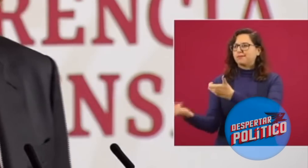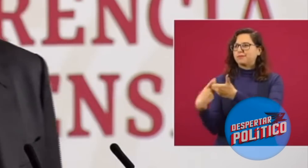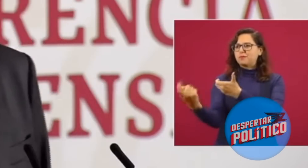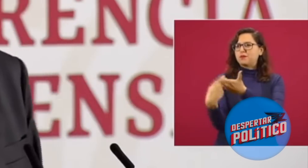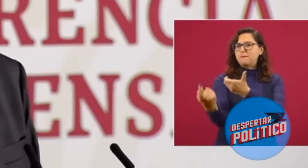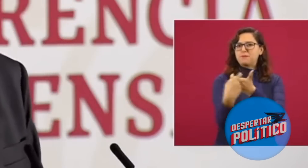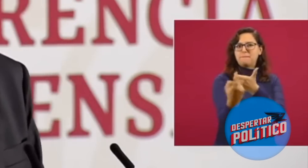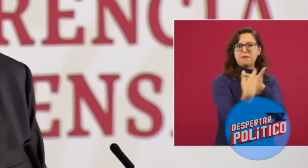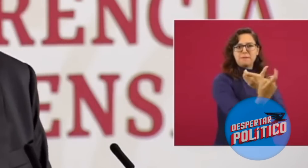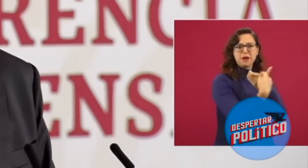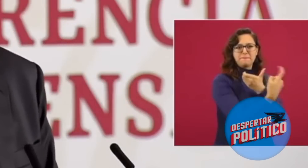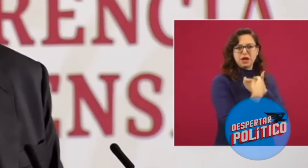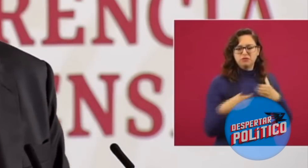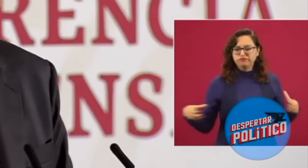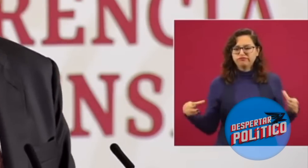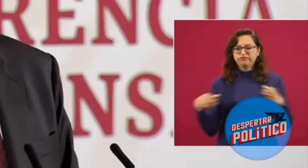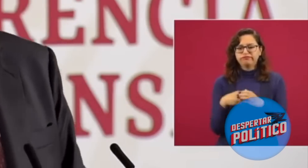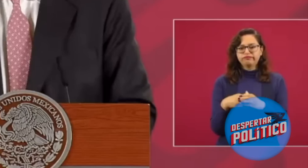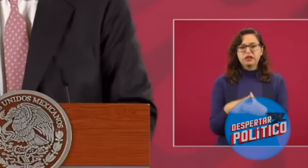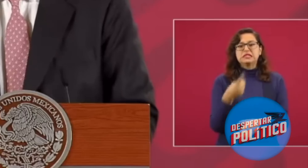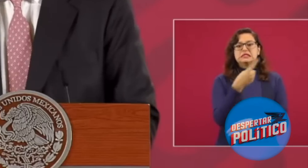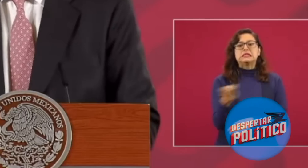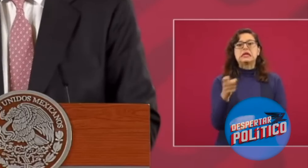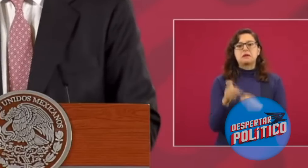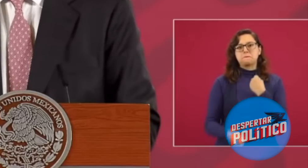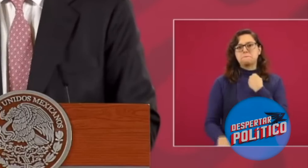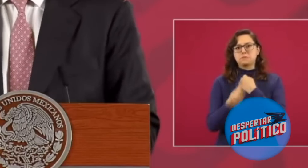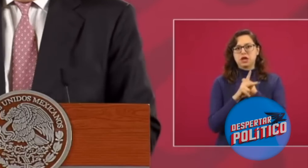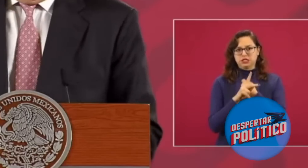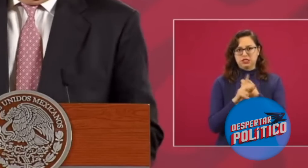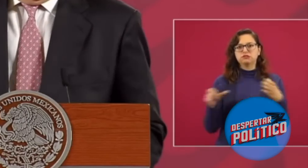en el que participan más de 100 países.